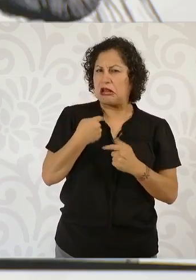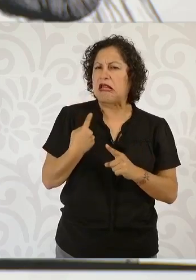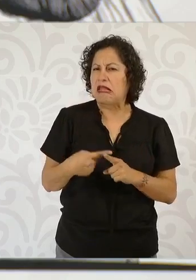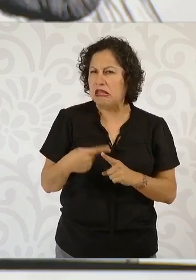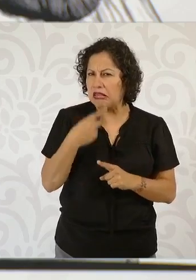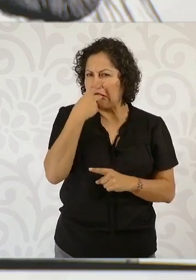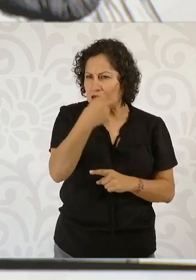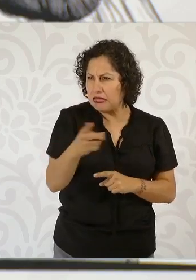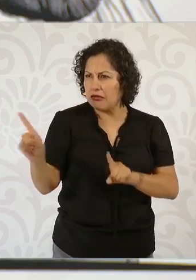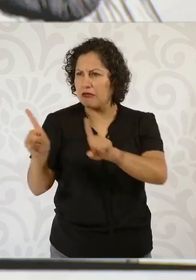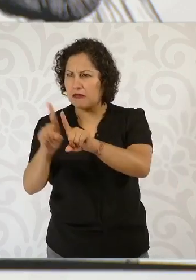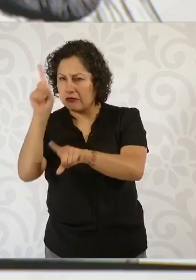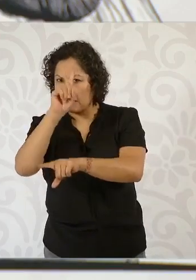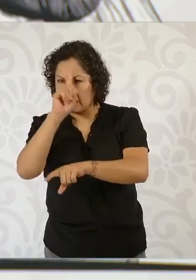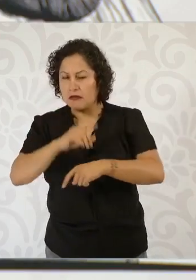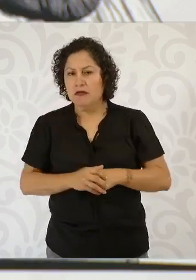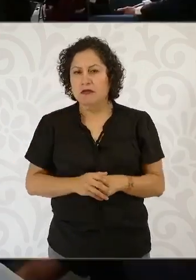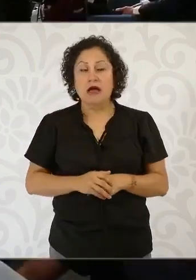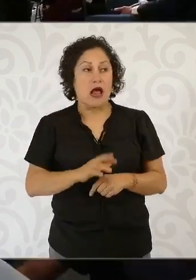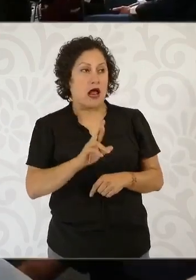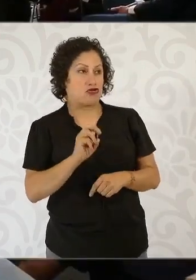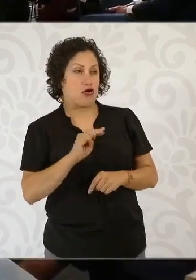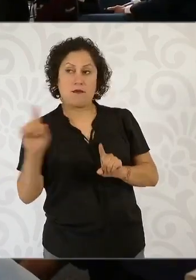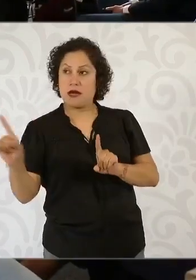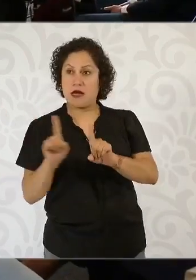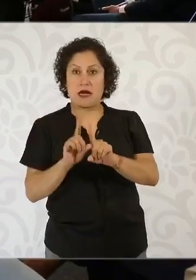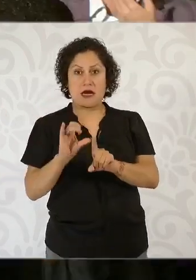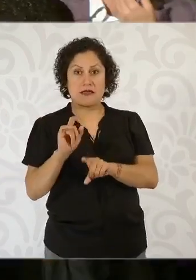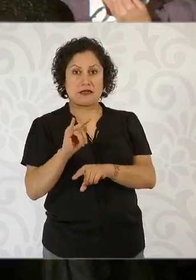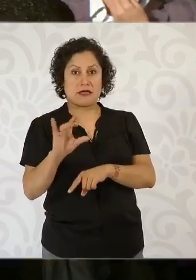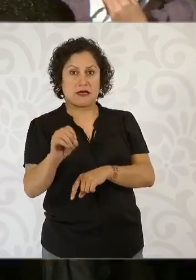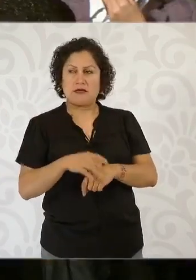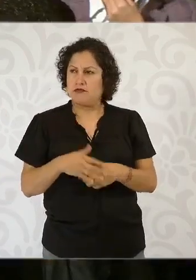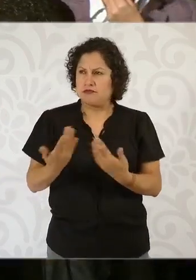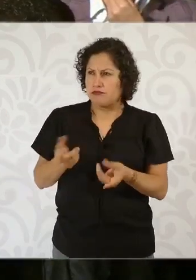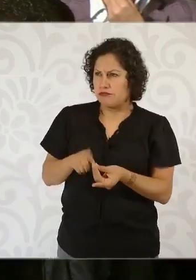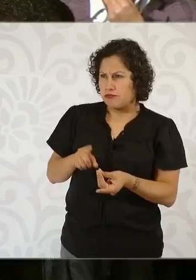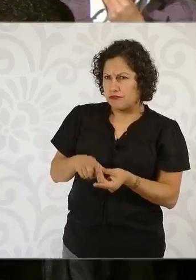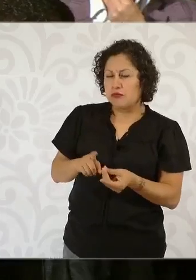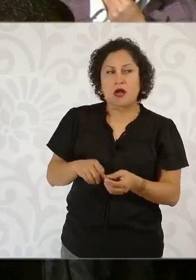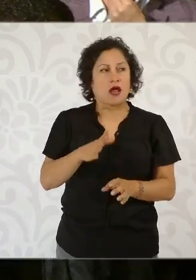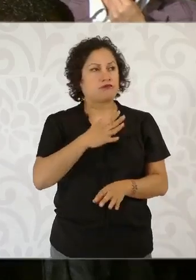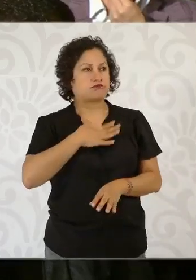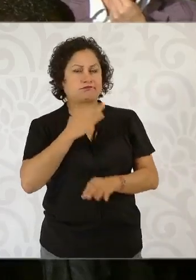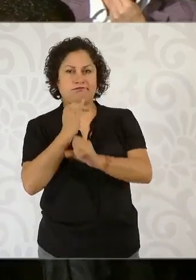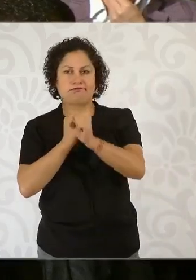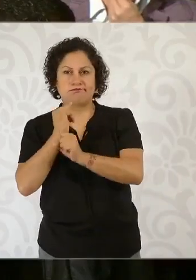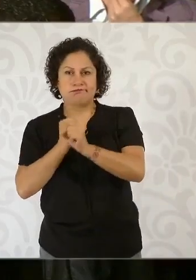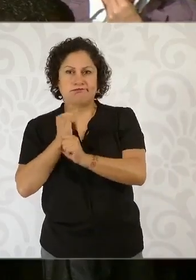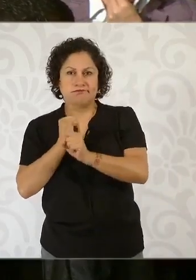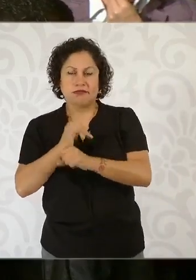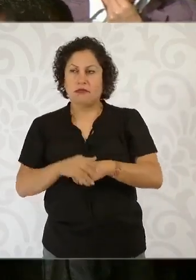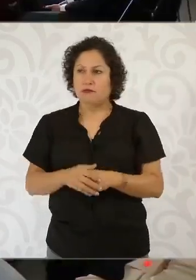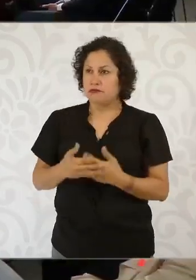Rommel Pacheco de Alfredo Castillo. ¿Y de dónde sacaron cercanas? De acuerdo con la investigación que se hizo en el área de deporte. Pues de Proceso,